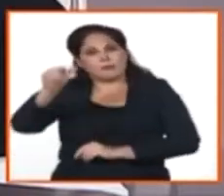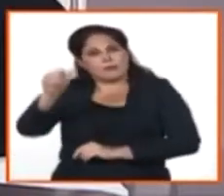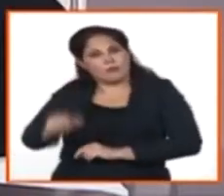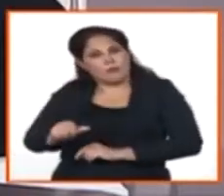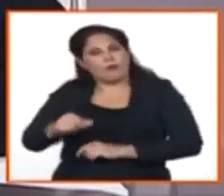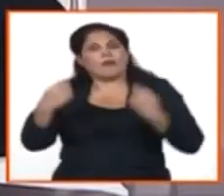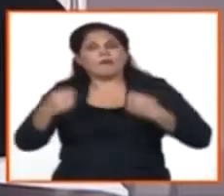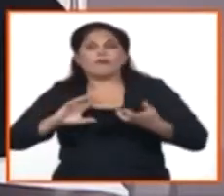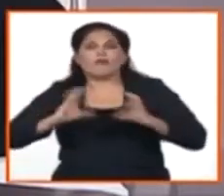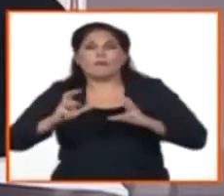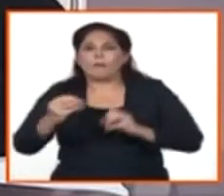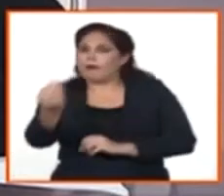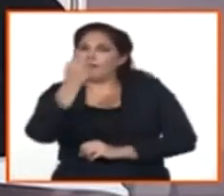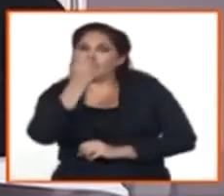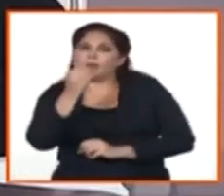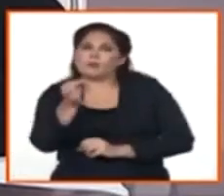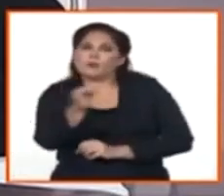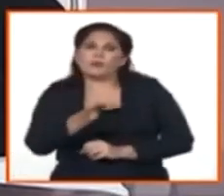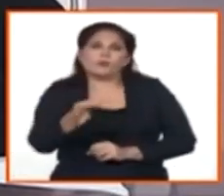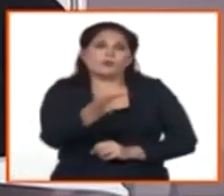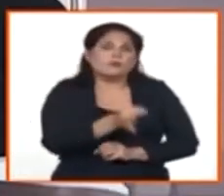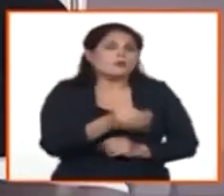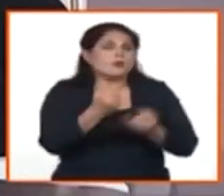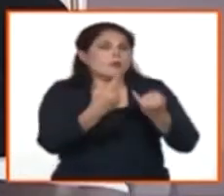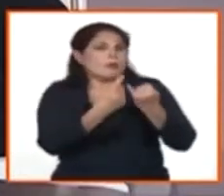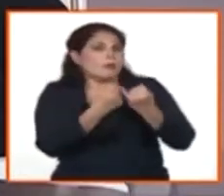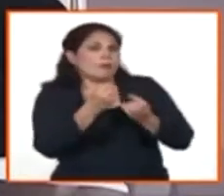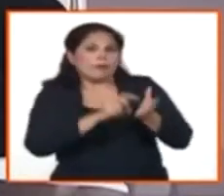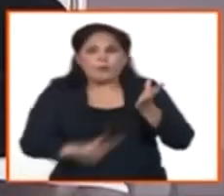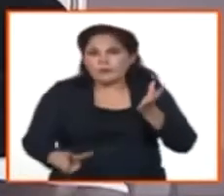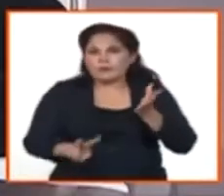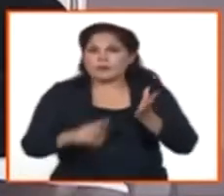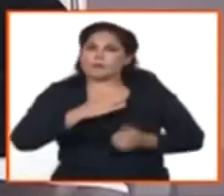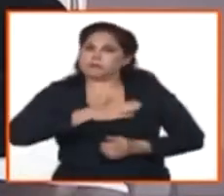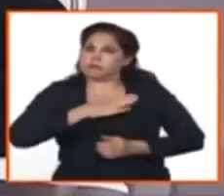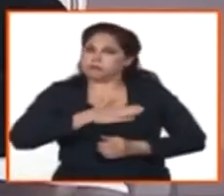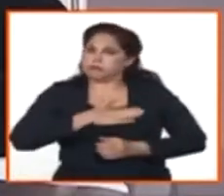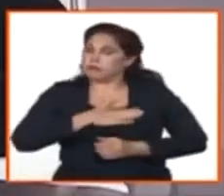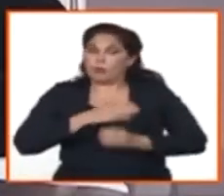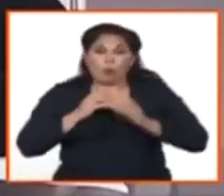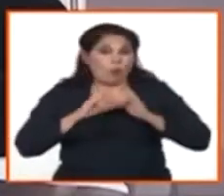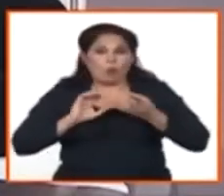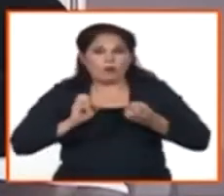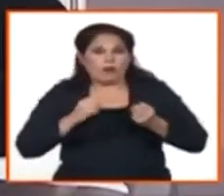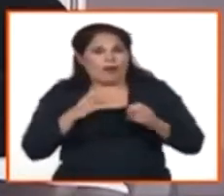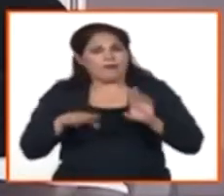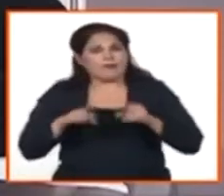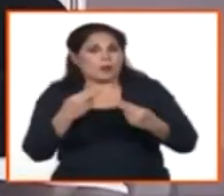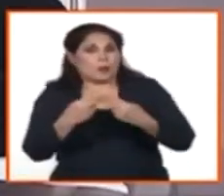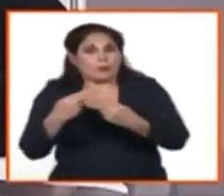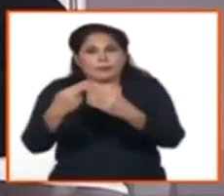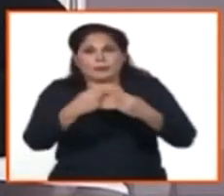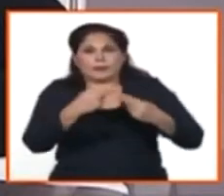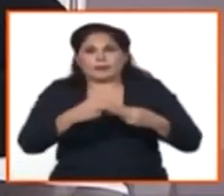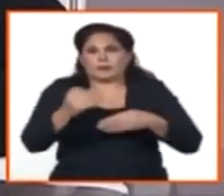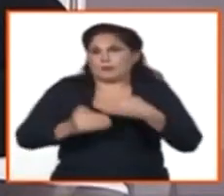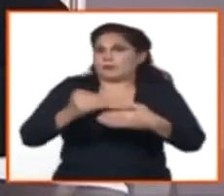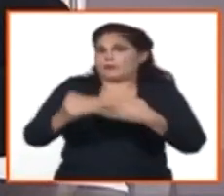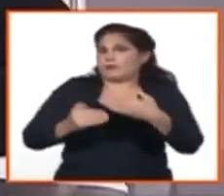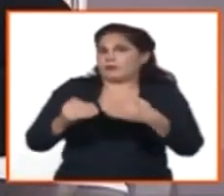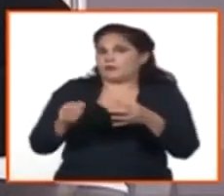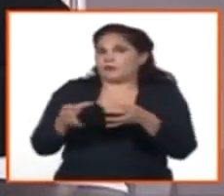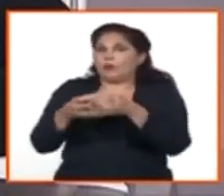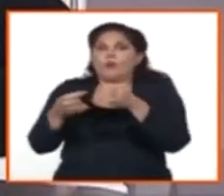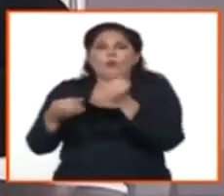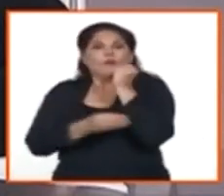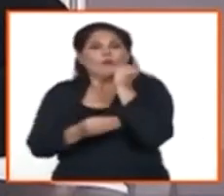sistemas alimentarios locales, la autonomía municipal, la descentralización de competencias, que sabemos que son procesos que tienen una fuerte